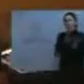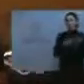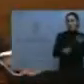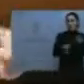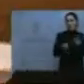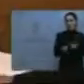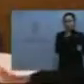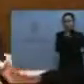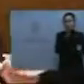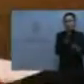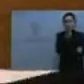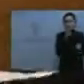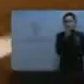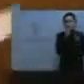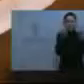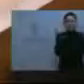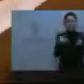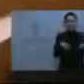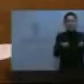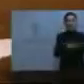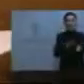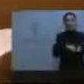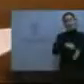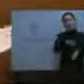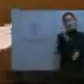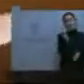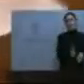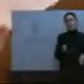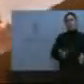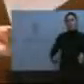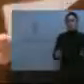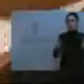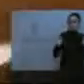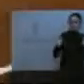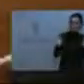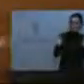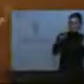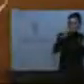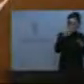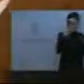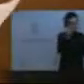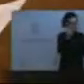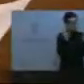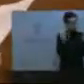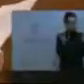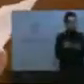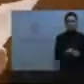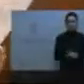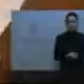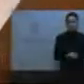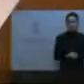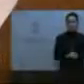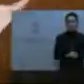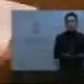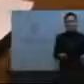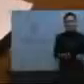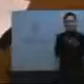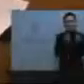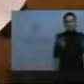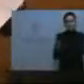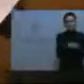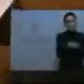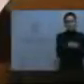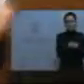de información. Eso sí, siempre achacando a los profesionales, los errores achacándolos a los profesionales. Pero que, bueno, en definitiva,